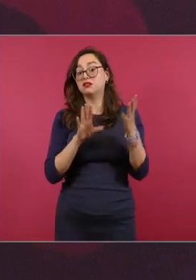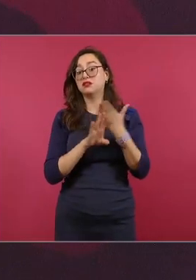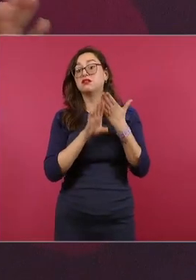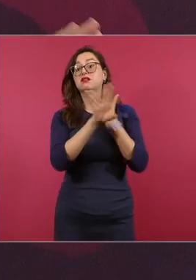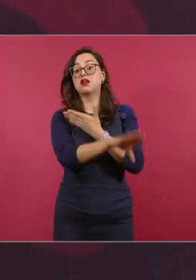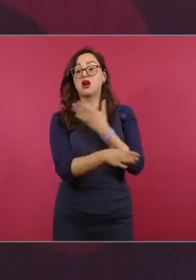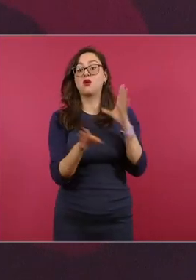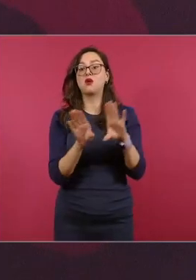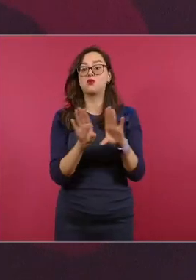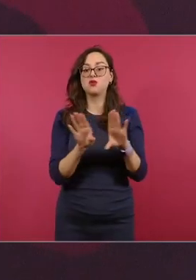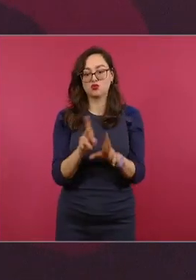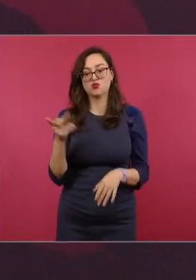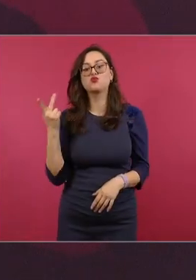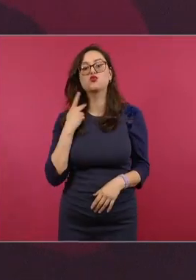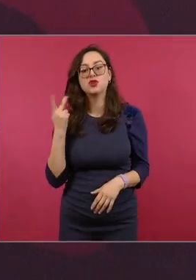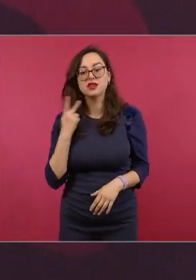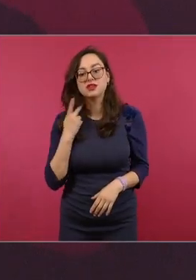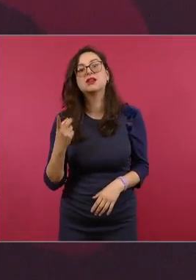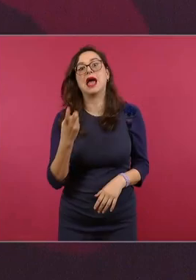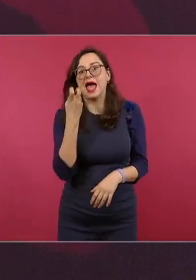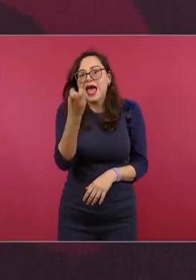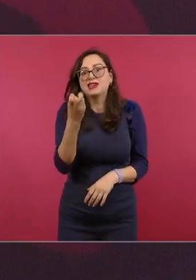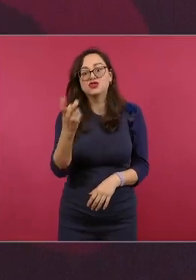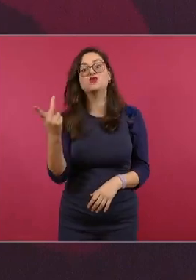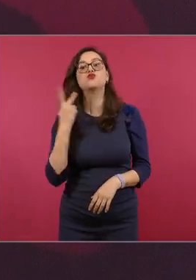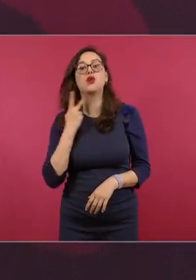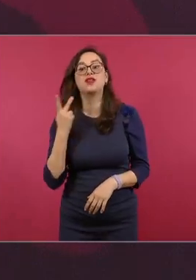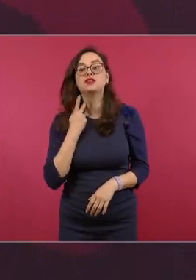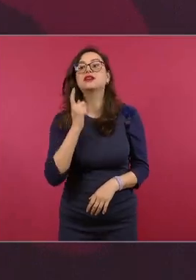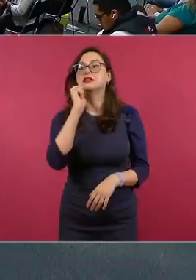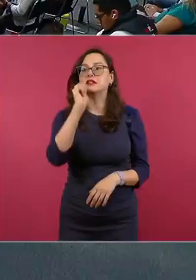y se llegó a un acuerdo y